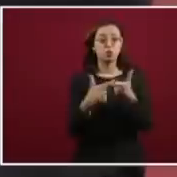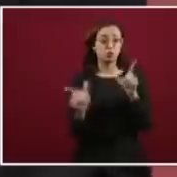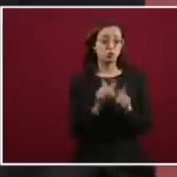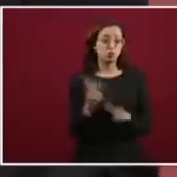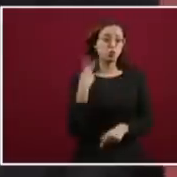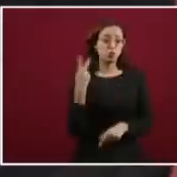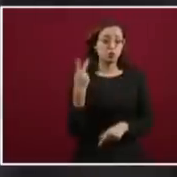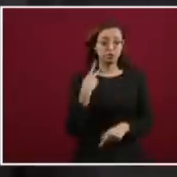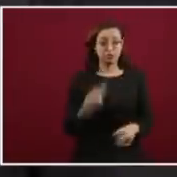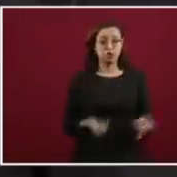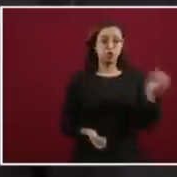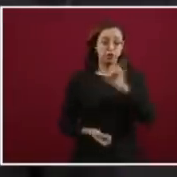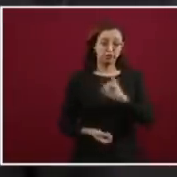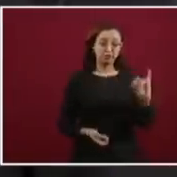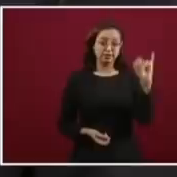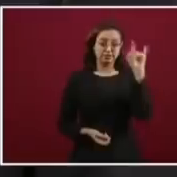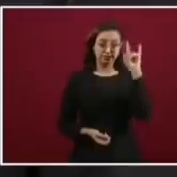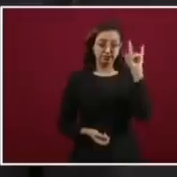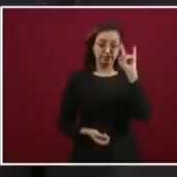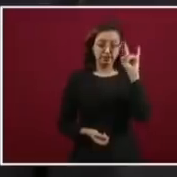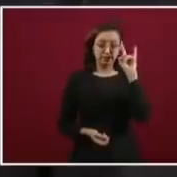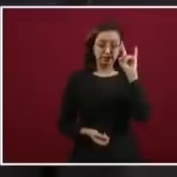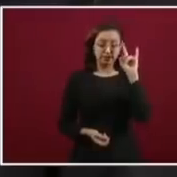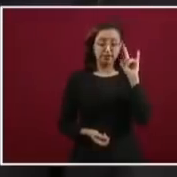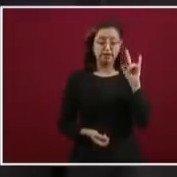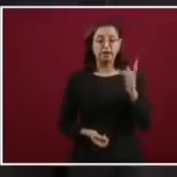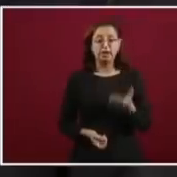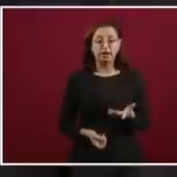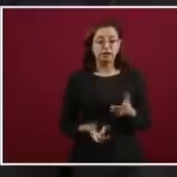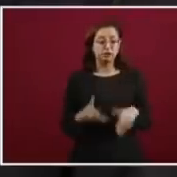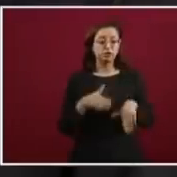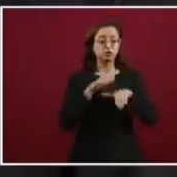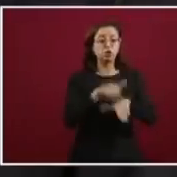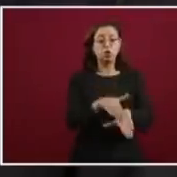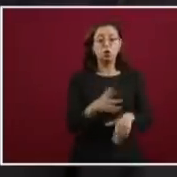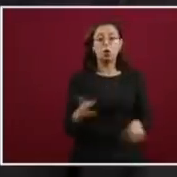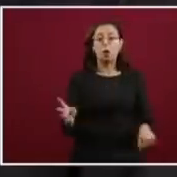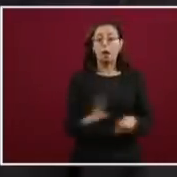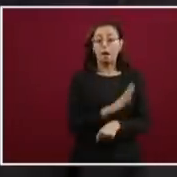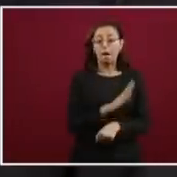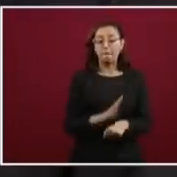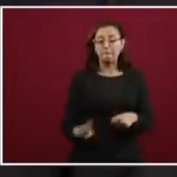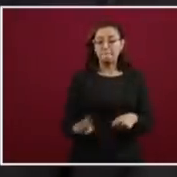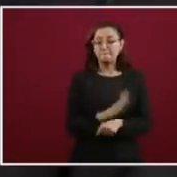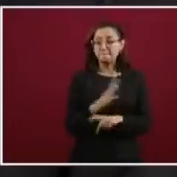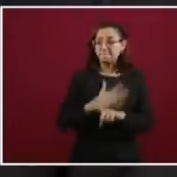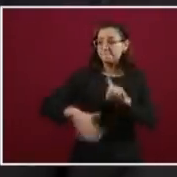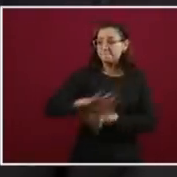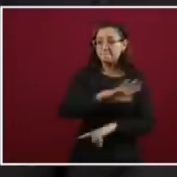hablando del tema de del bienestar y de la seguridad